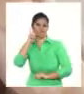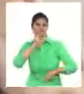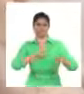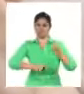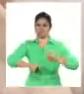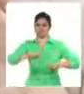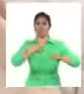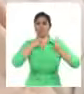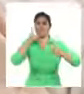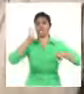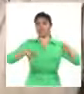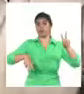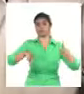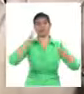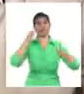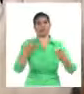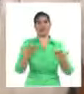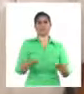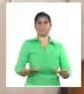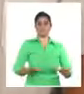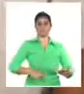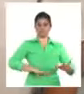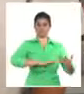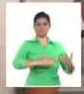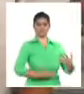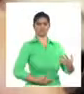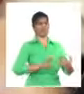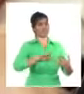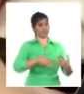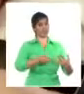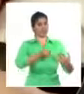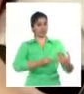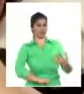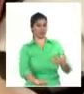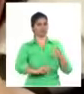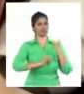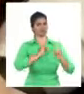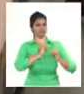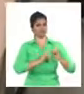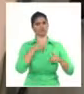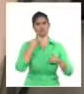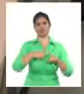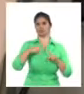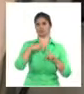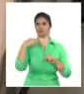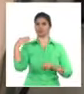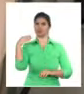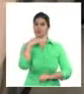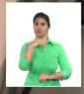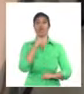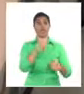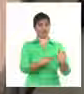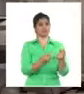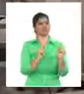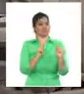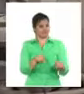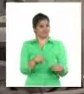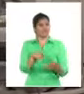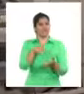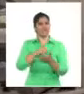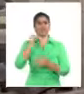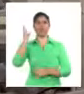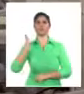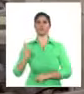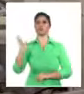la evaluación del estado clínico. Con este proyecto se incorporan otras tecnologías desarrolladas en el propio Centro de Biofísica